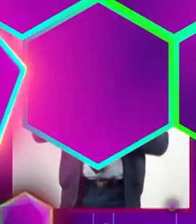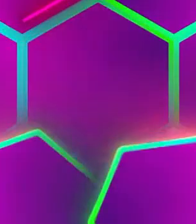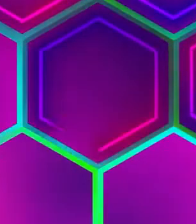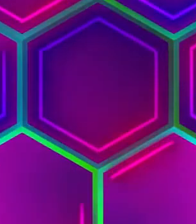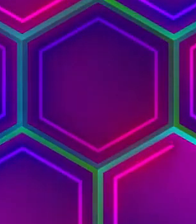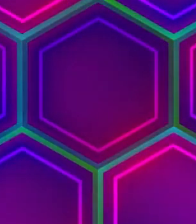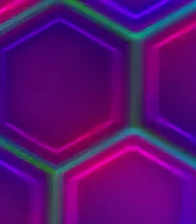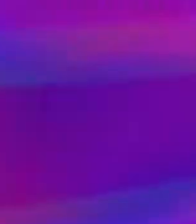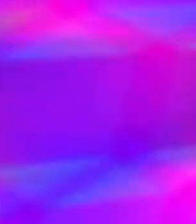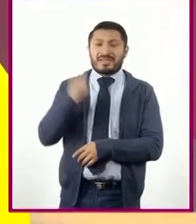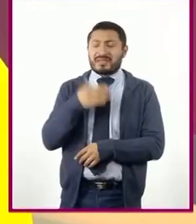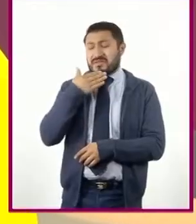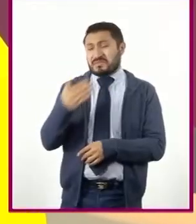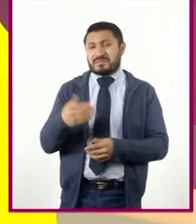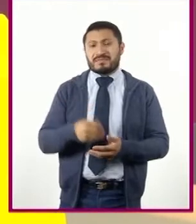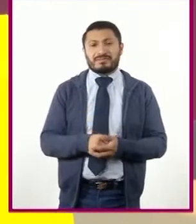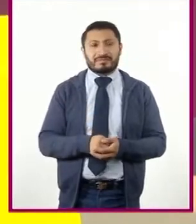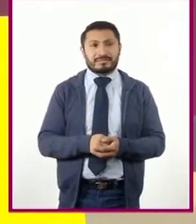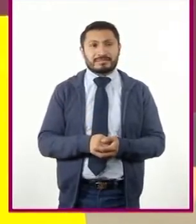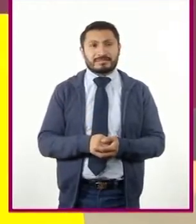Italia.